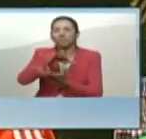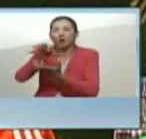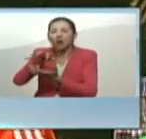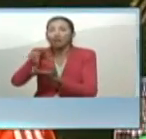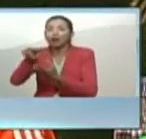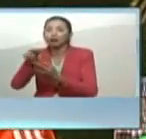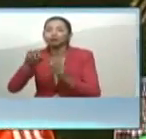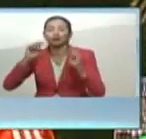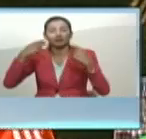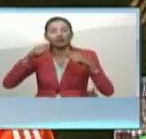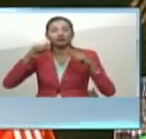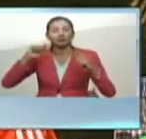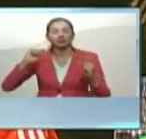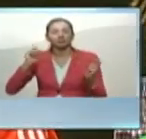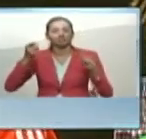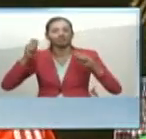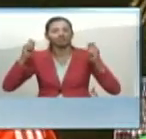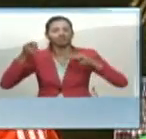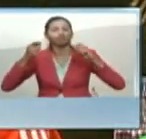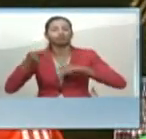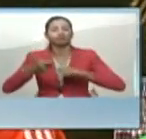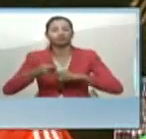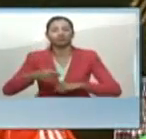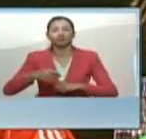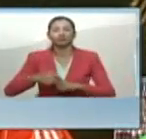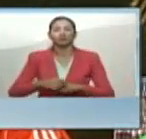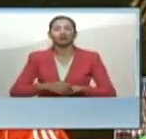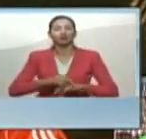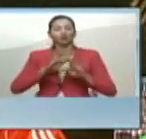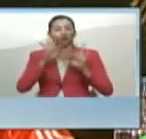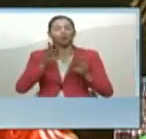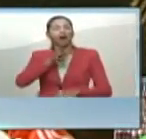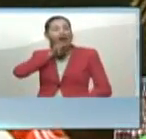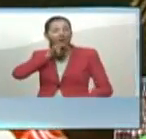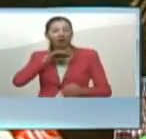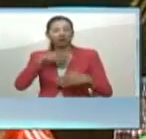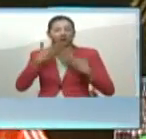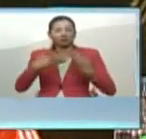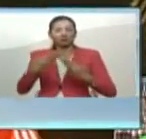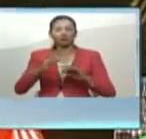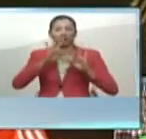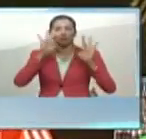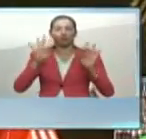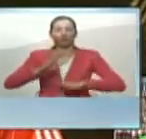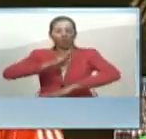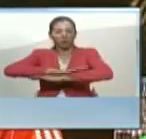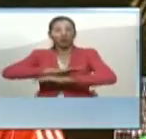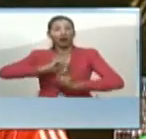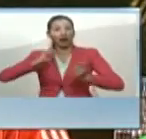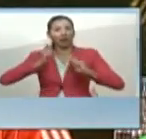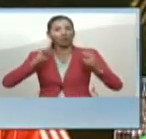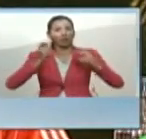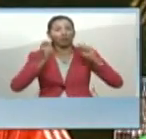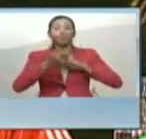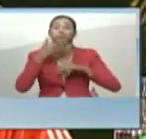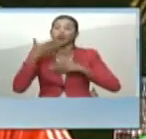ideas, nuestra cultura política, nuestro lenguaje, nuestra forma de actuar,